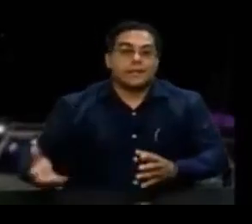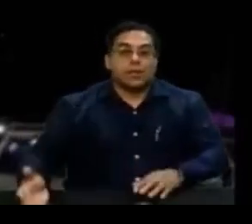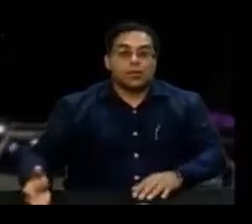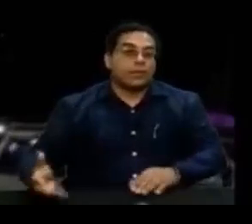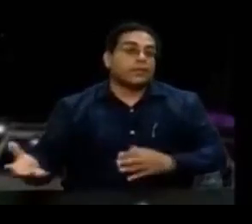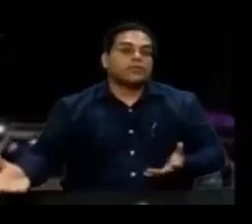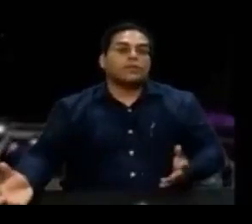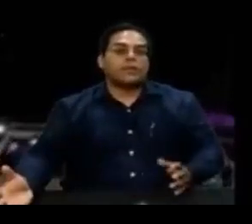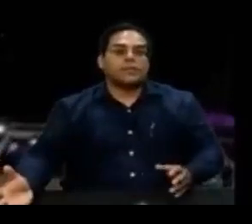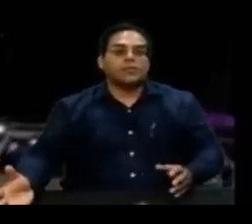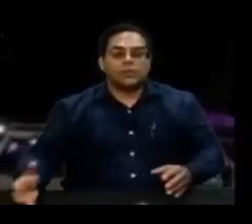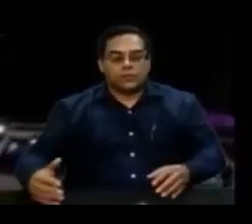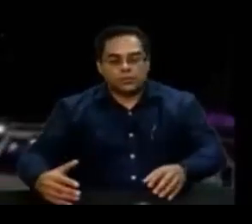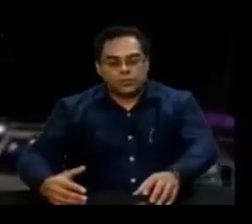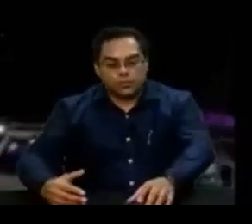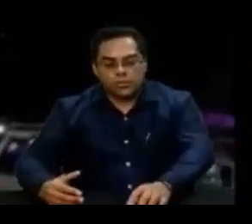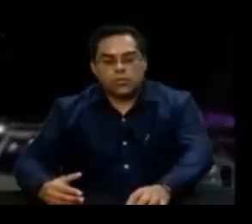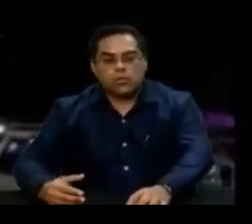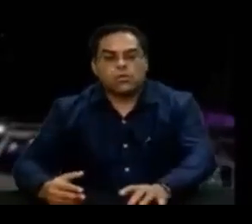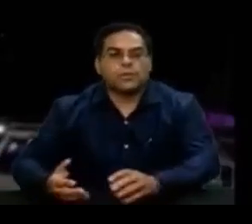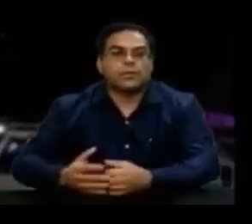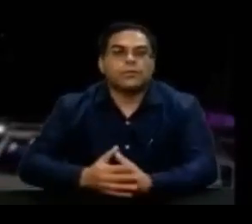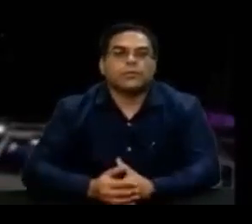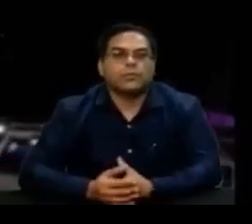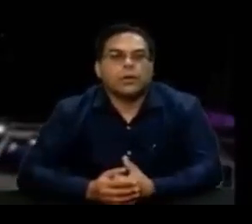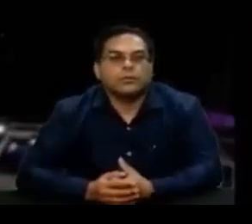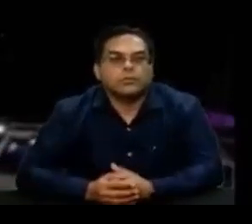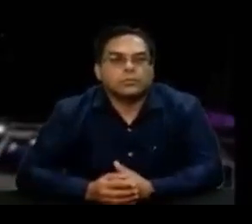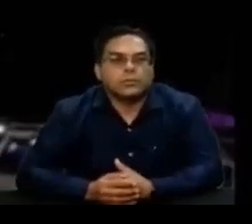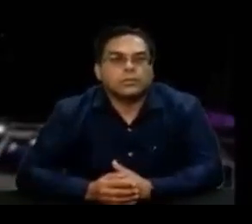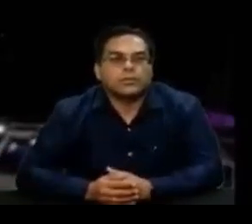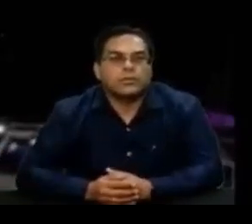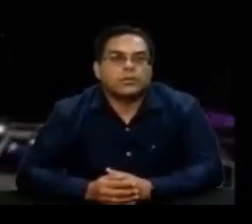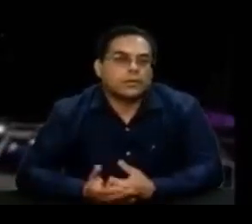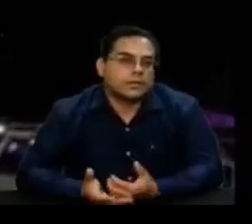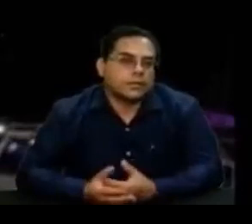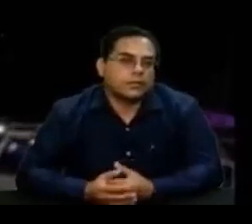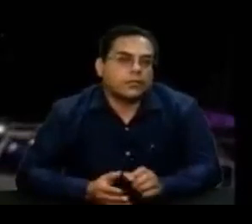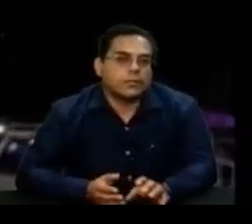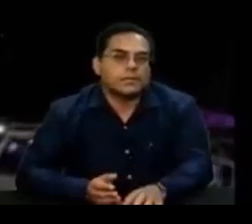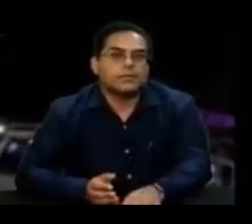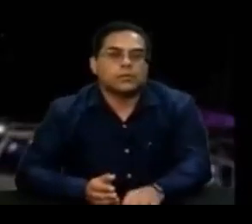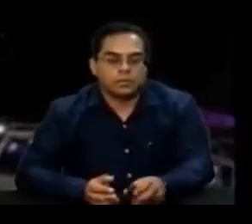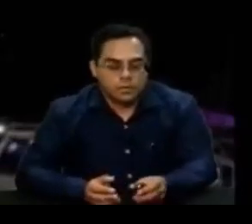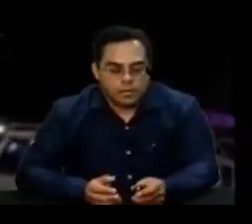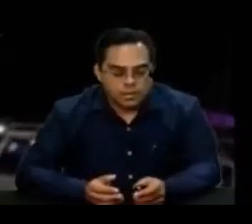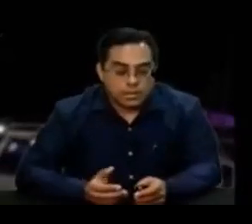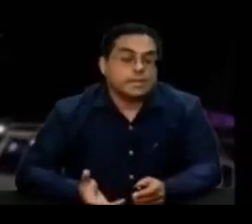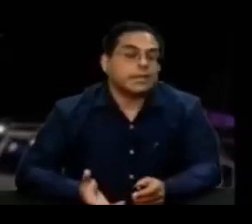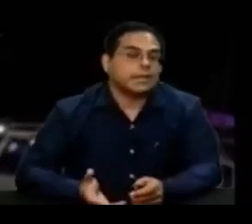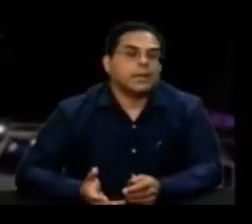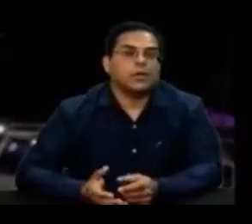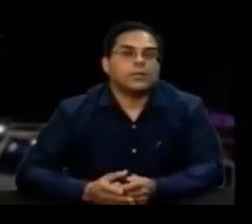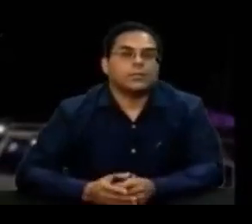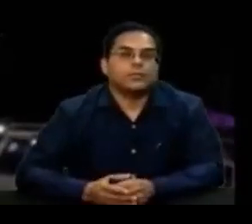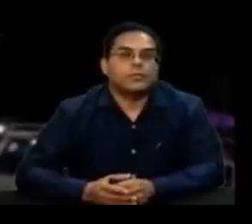intensidad del golpe y la dirección del mismo. No es lo mismo un golpe con el puño a un traumatismo en un accidente automovilístico, ¿no? Ni quien